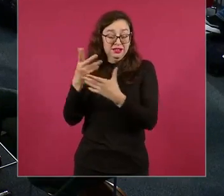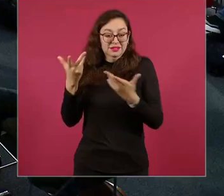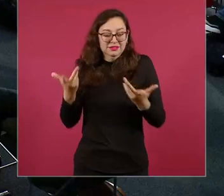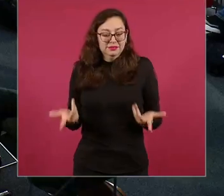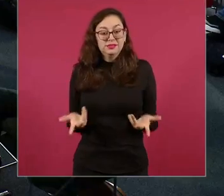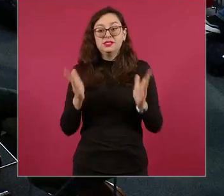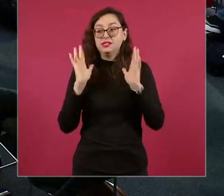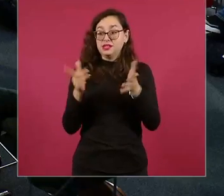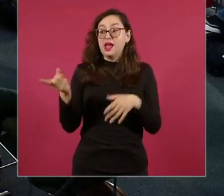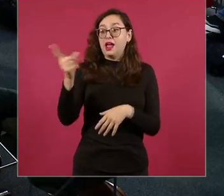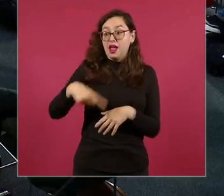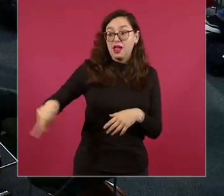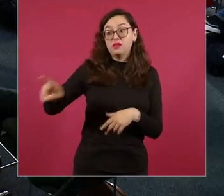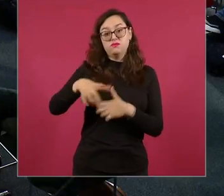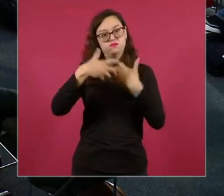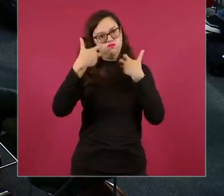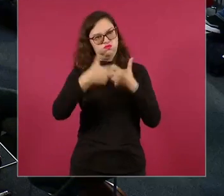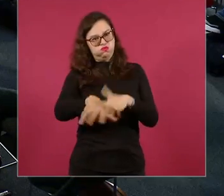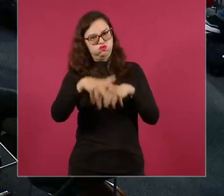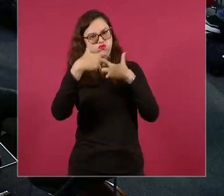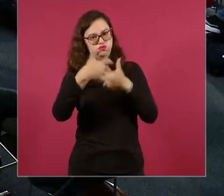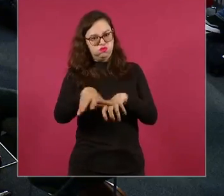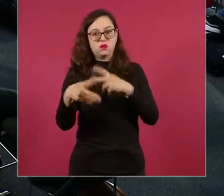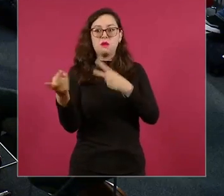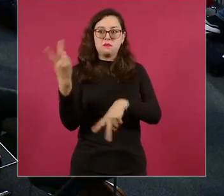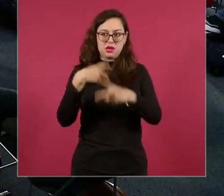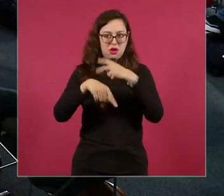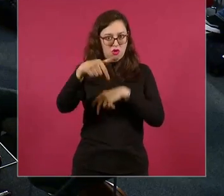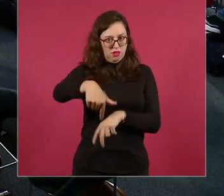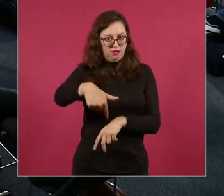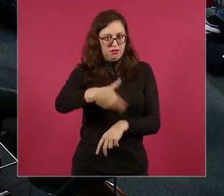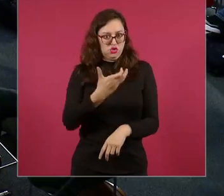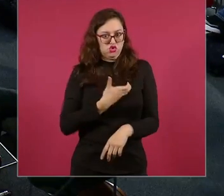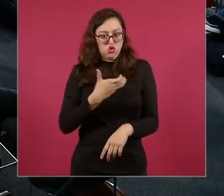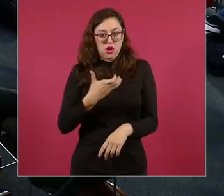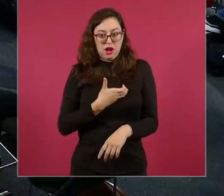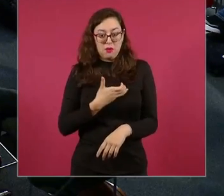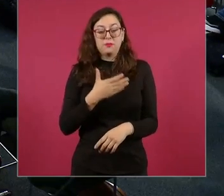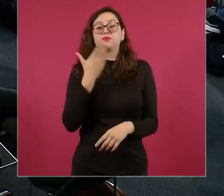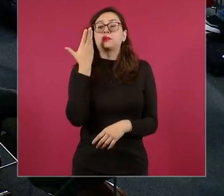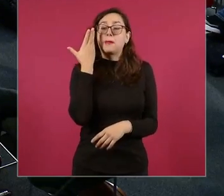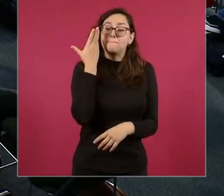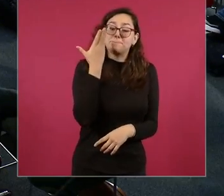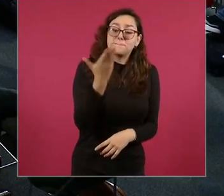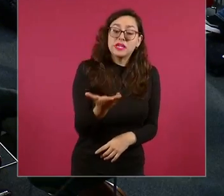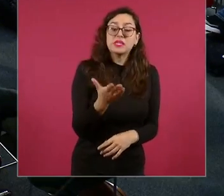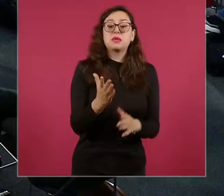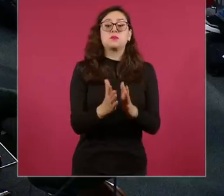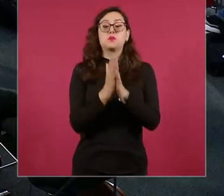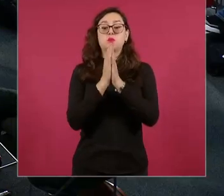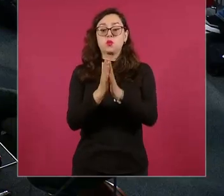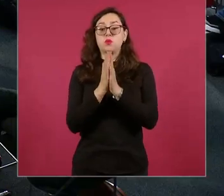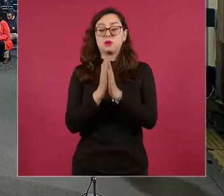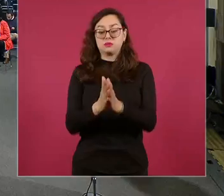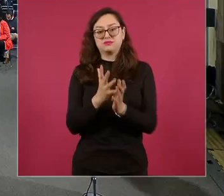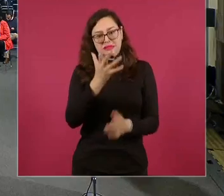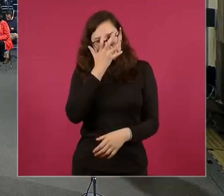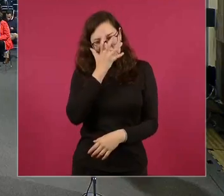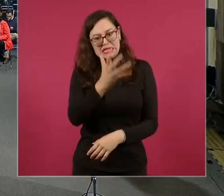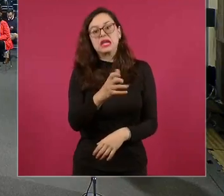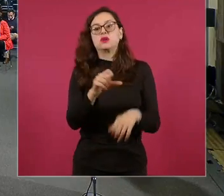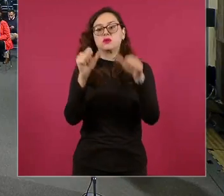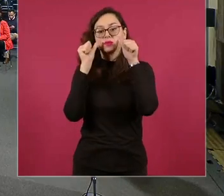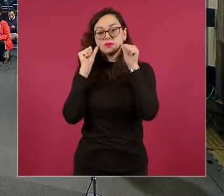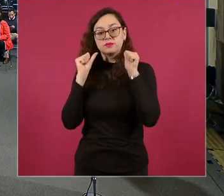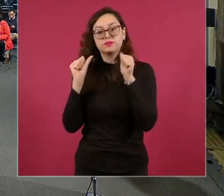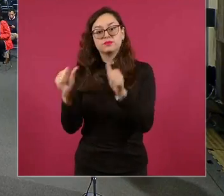movilización el 22 de agosto aquí en el Zócalo por eso le piden que esto sea serio que